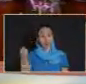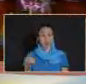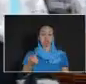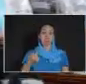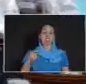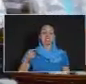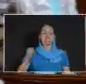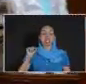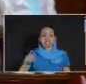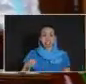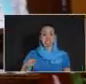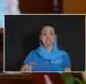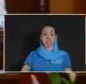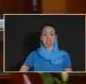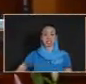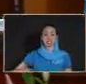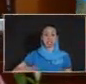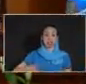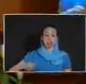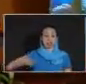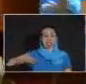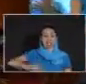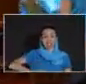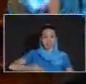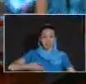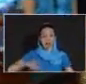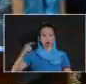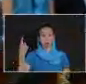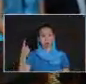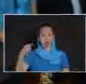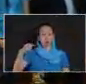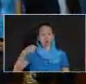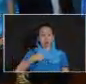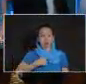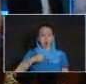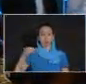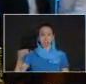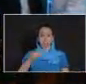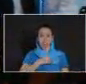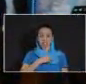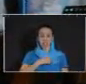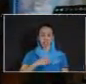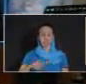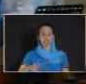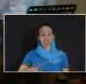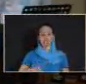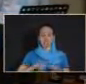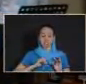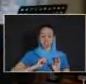es desquitarte. Pero la Biblia dice que hay que vencer el mal con el bien.